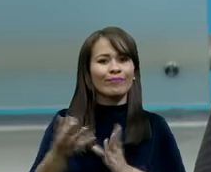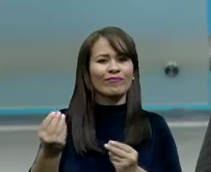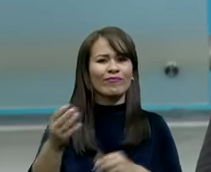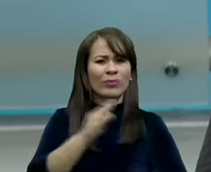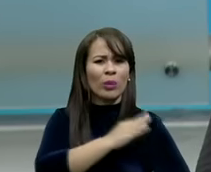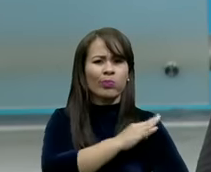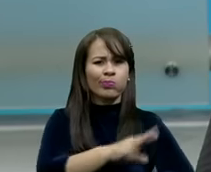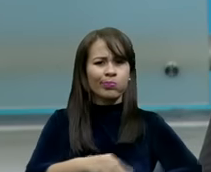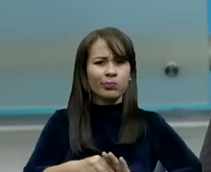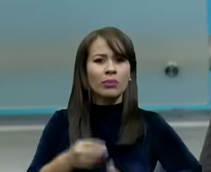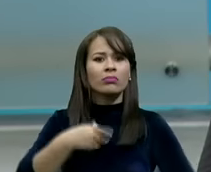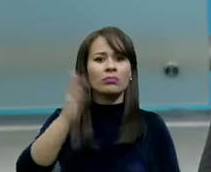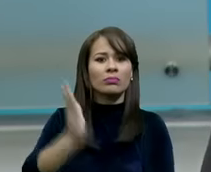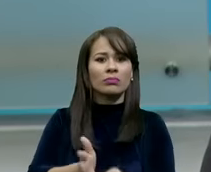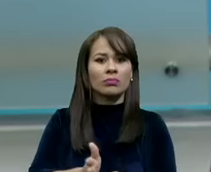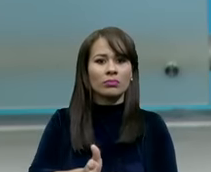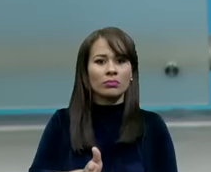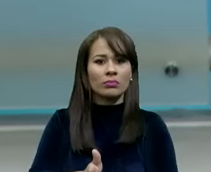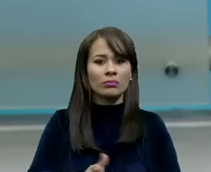corrupción.